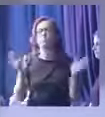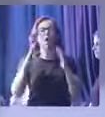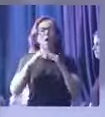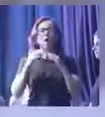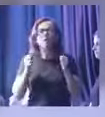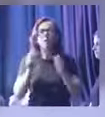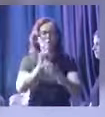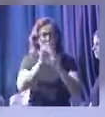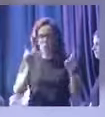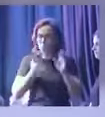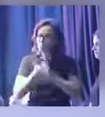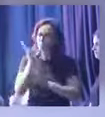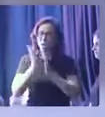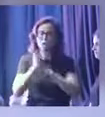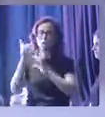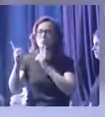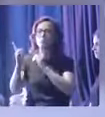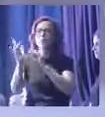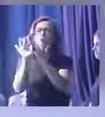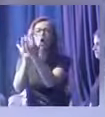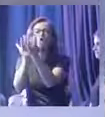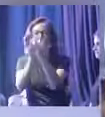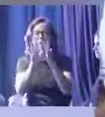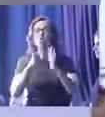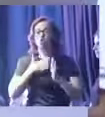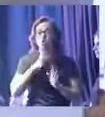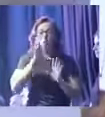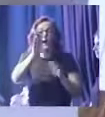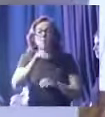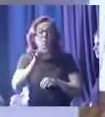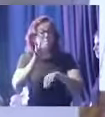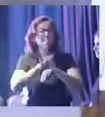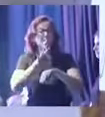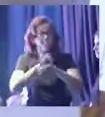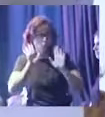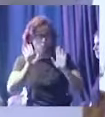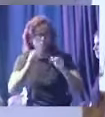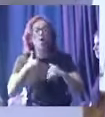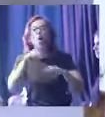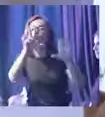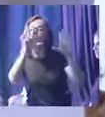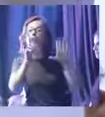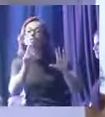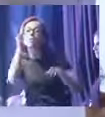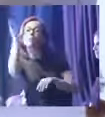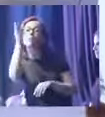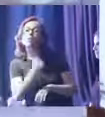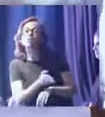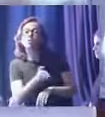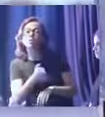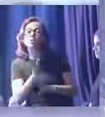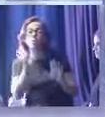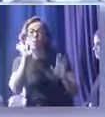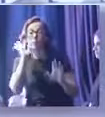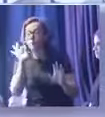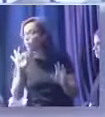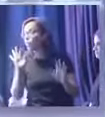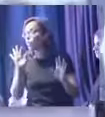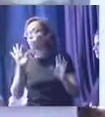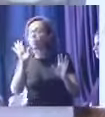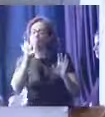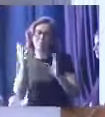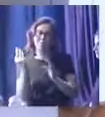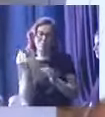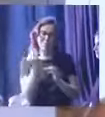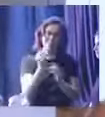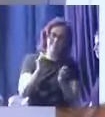Y acá tal vez, hablando como médico, el 80%, y permítame salir de...